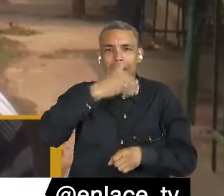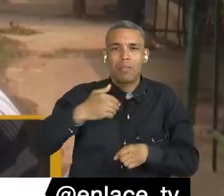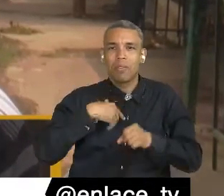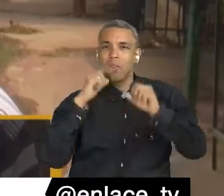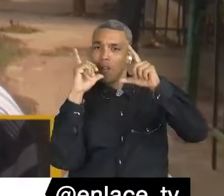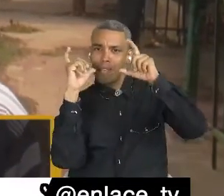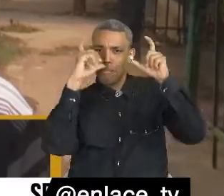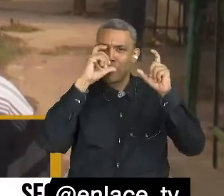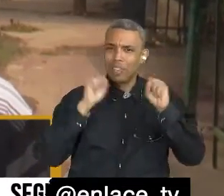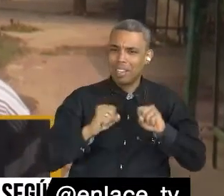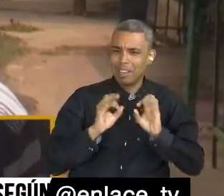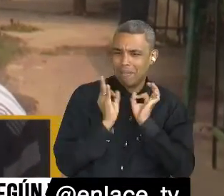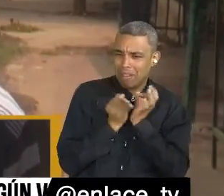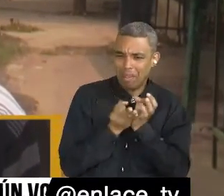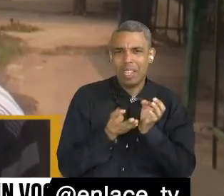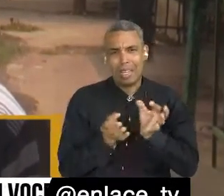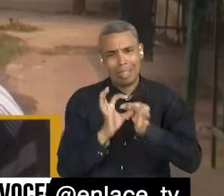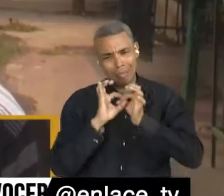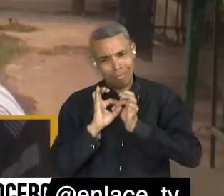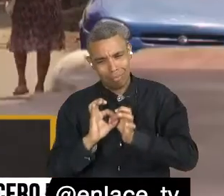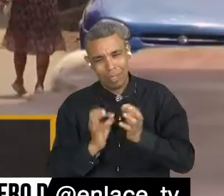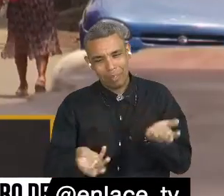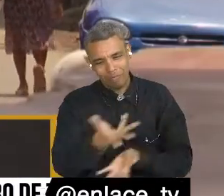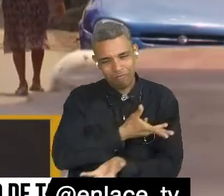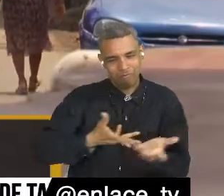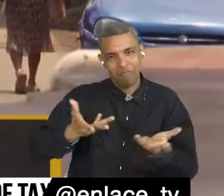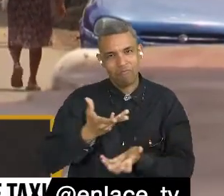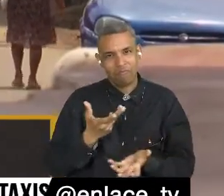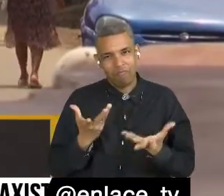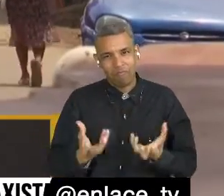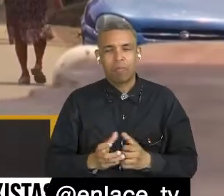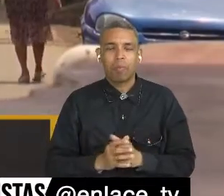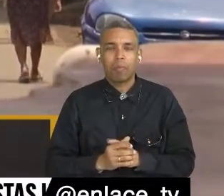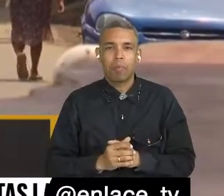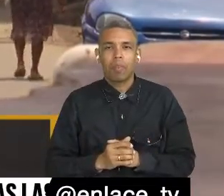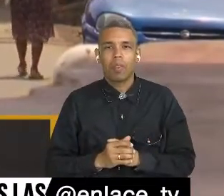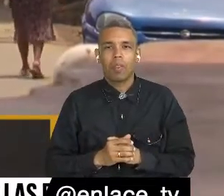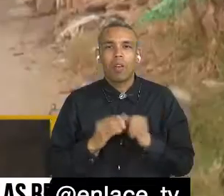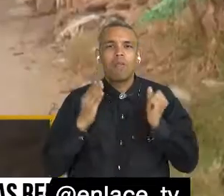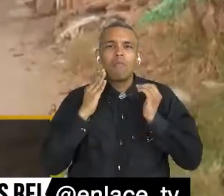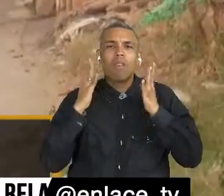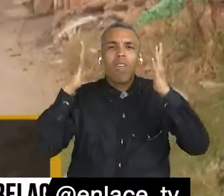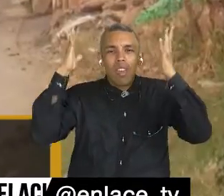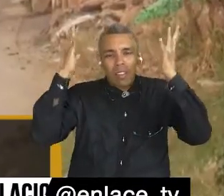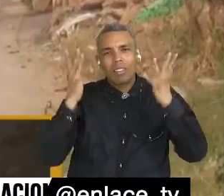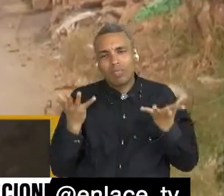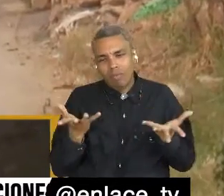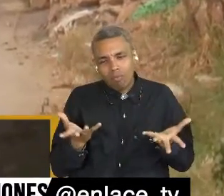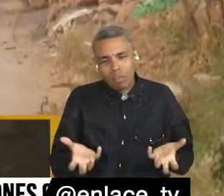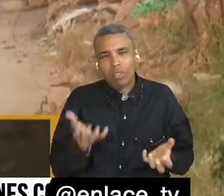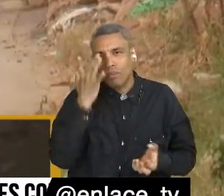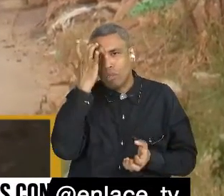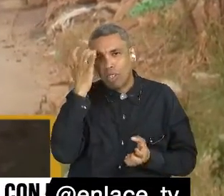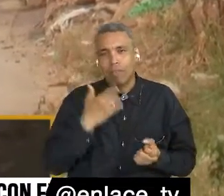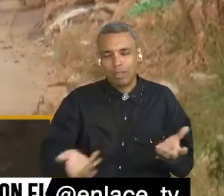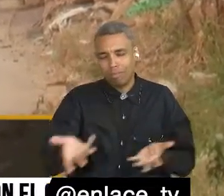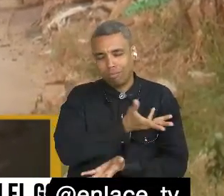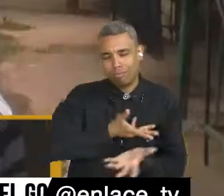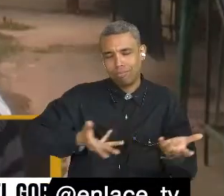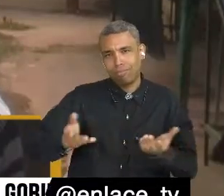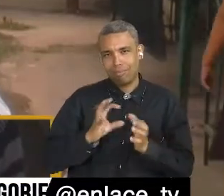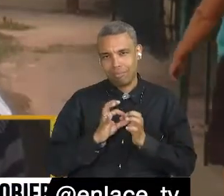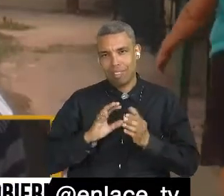vengan la familia, tengamos una buena integración. La fiesta está enmarcada por varios eventos dirigidos a la integración de la comuna.